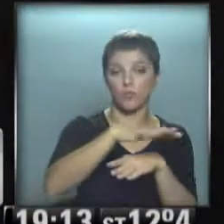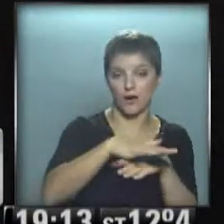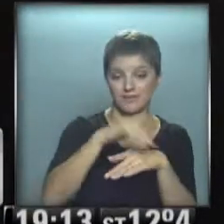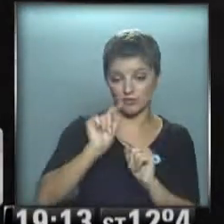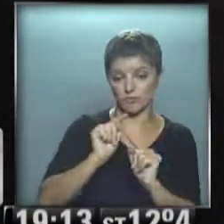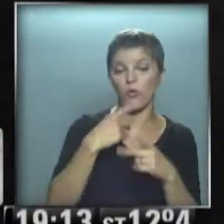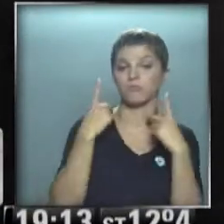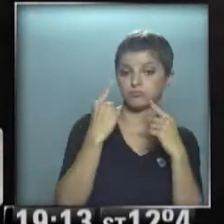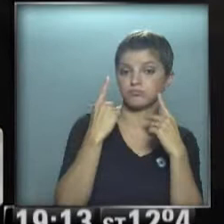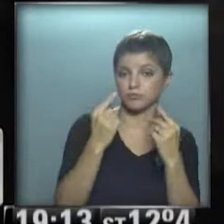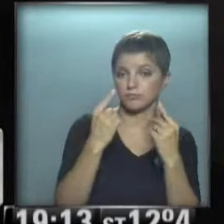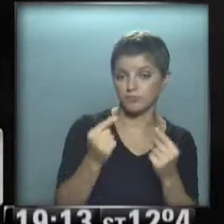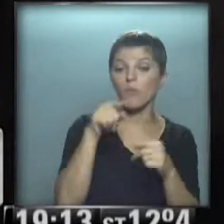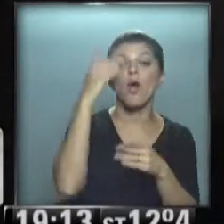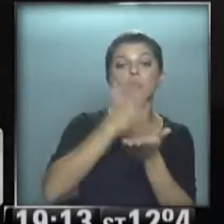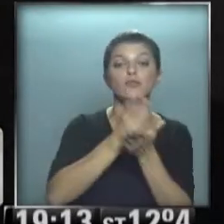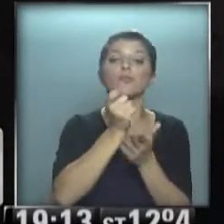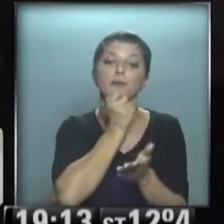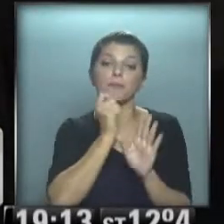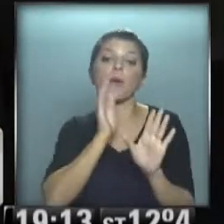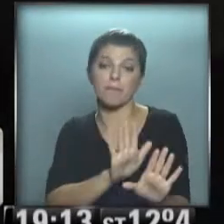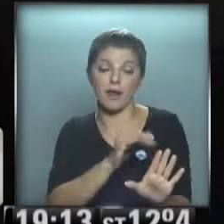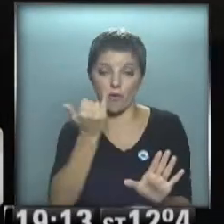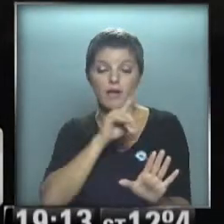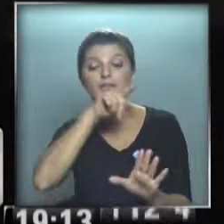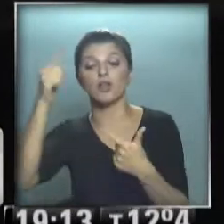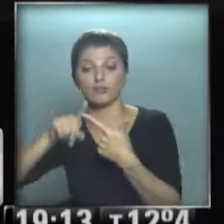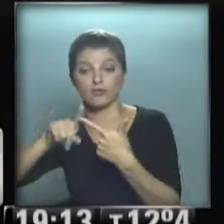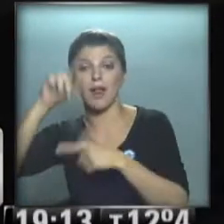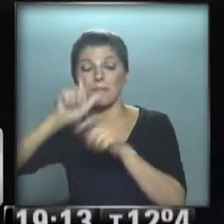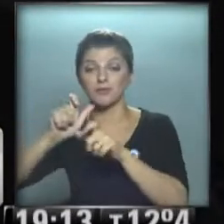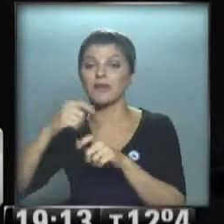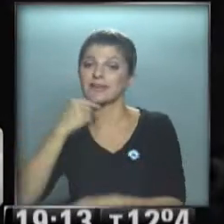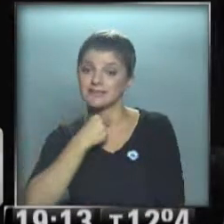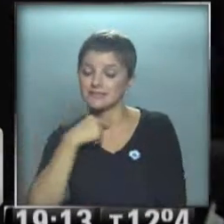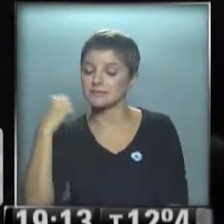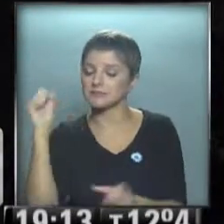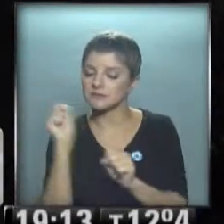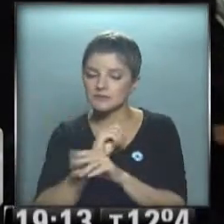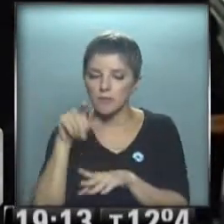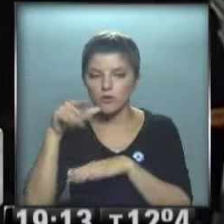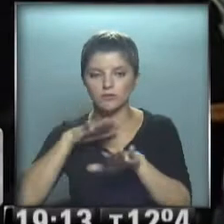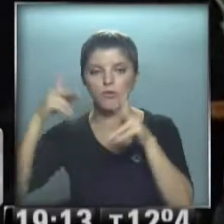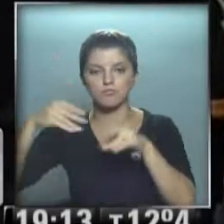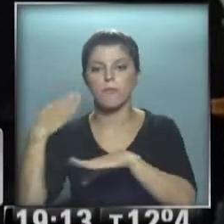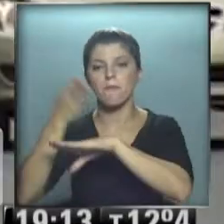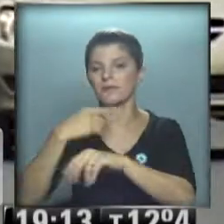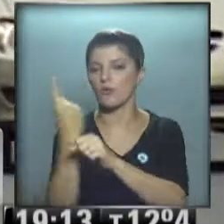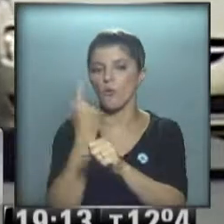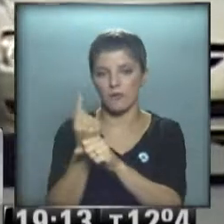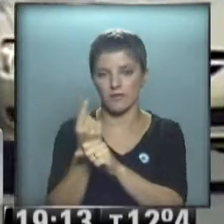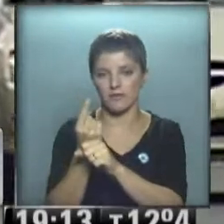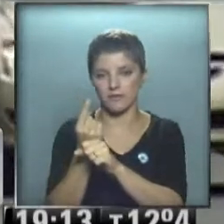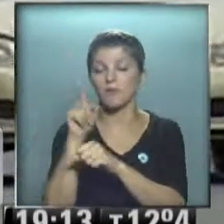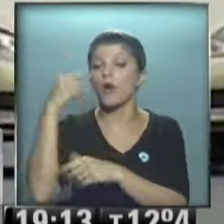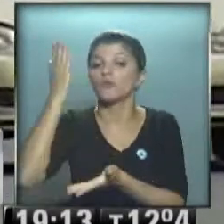el reclamo, cubiertos por derechos tales como el de huelga, y por el otro, el de los que se ven perjudicados por esa acción, por ver alterado